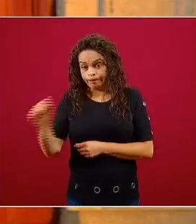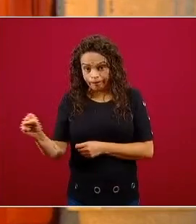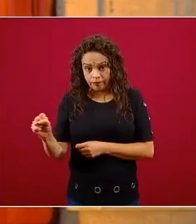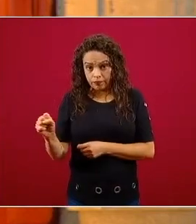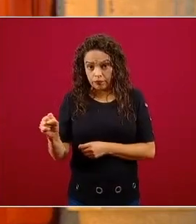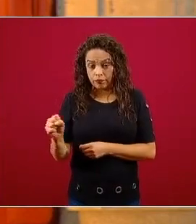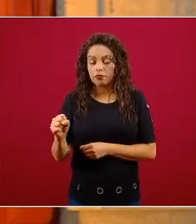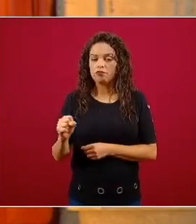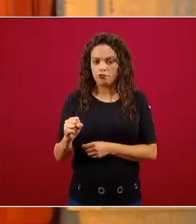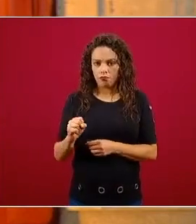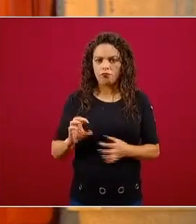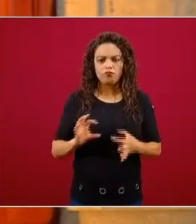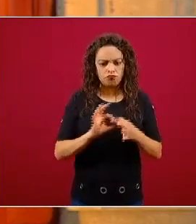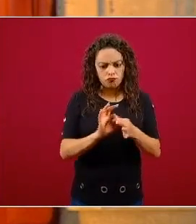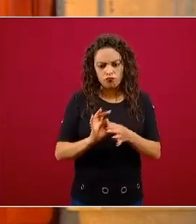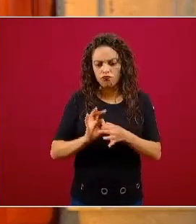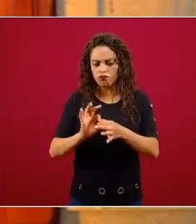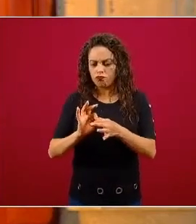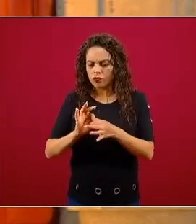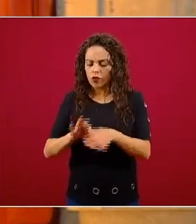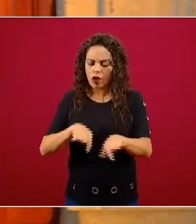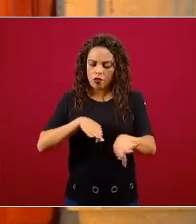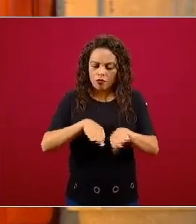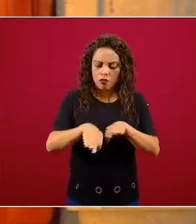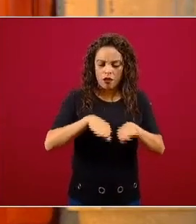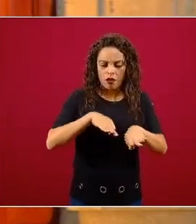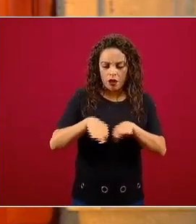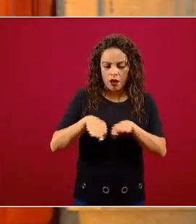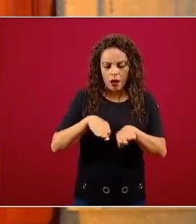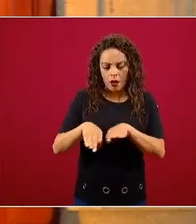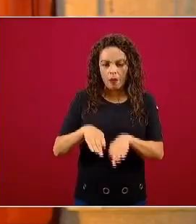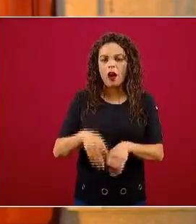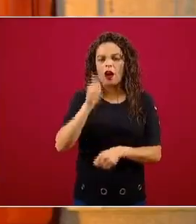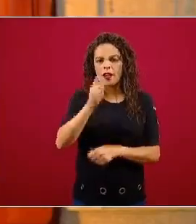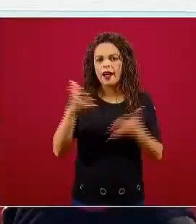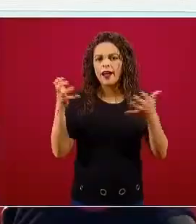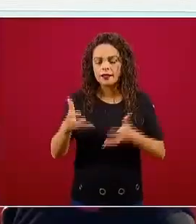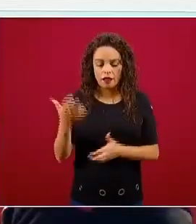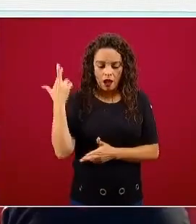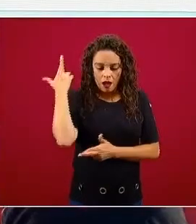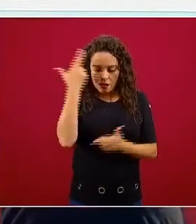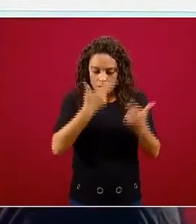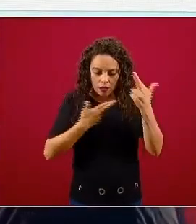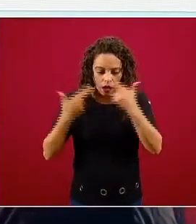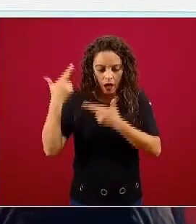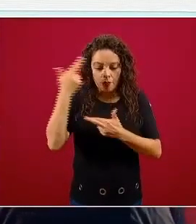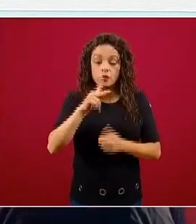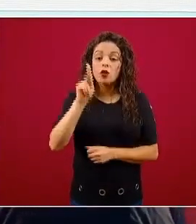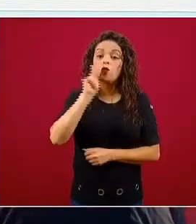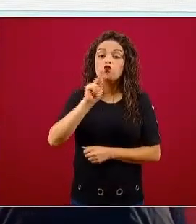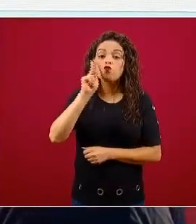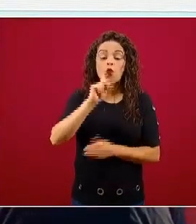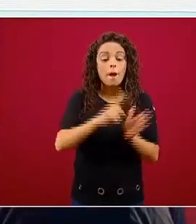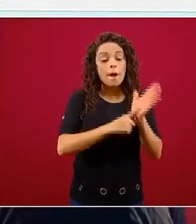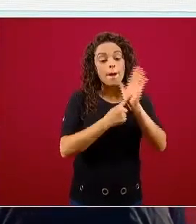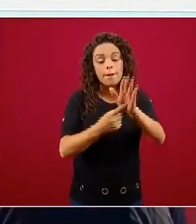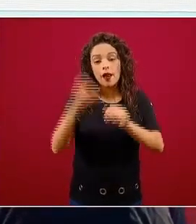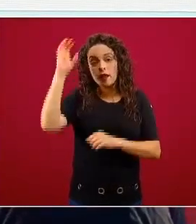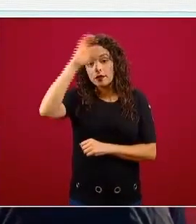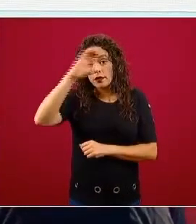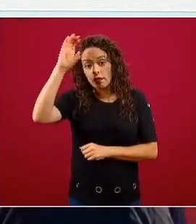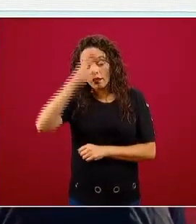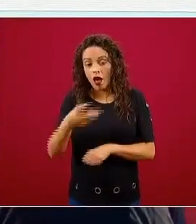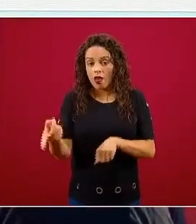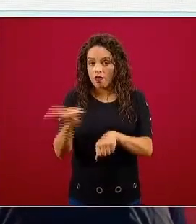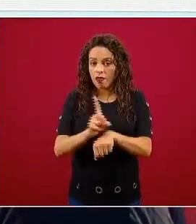de trabajo que se ha dedicado desde la revisión de la evidencia científica que se publica día a